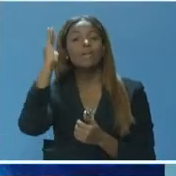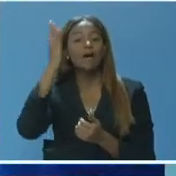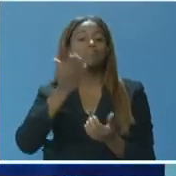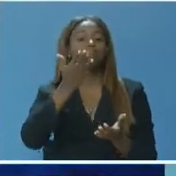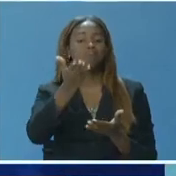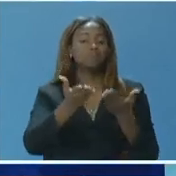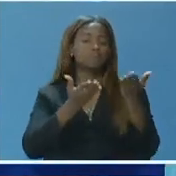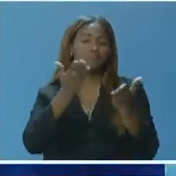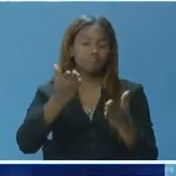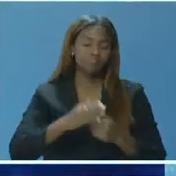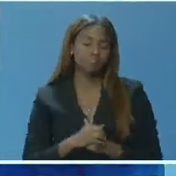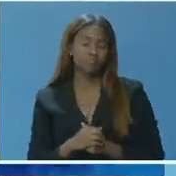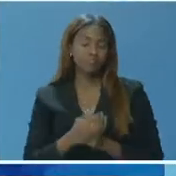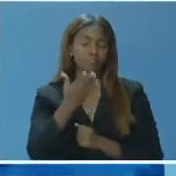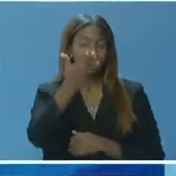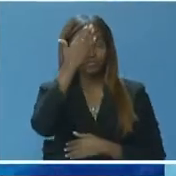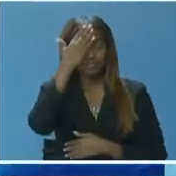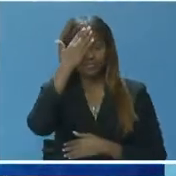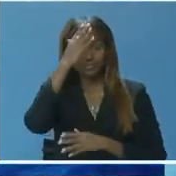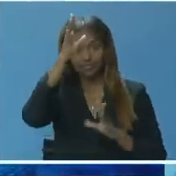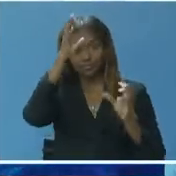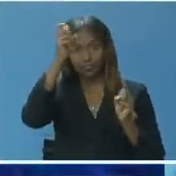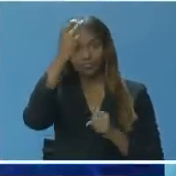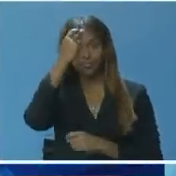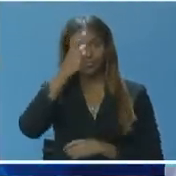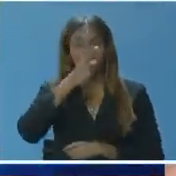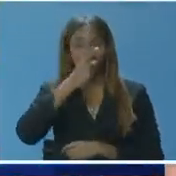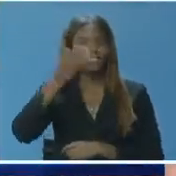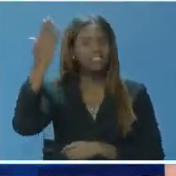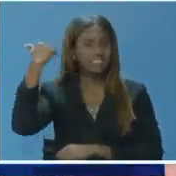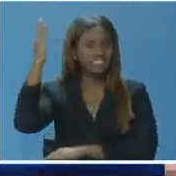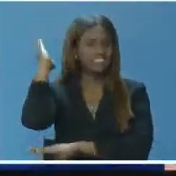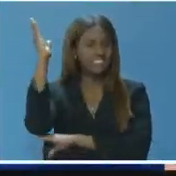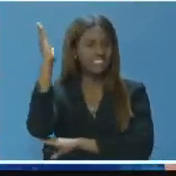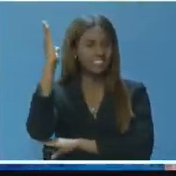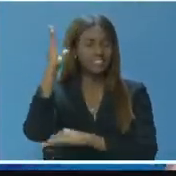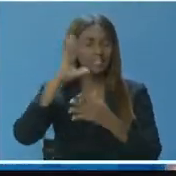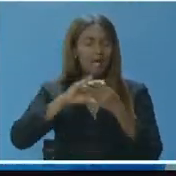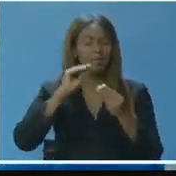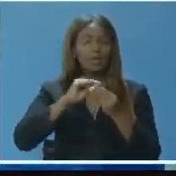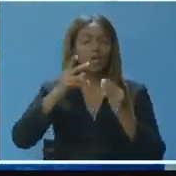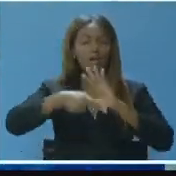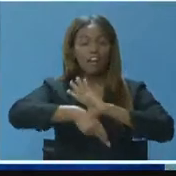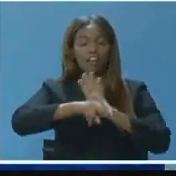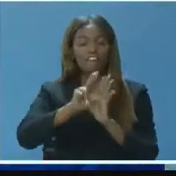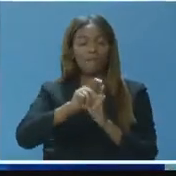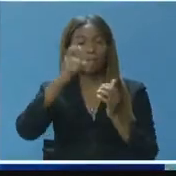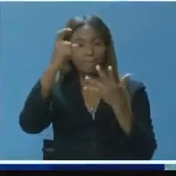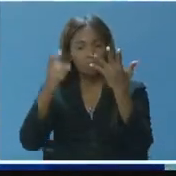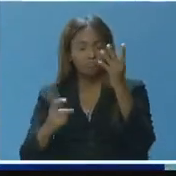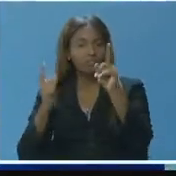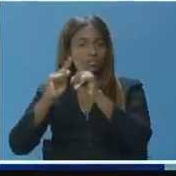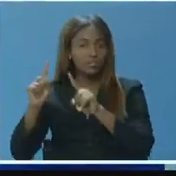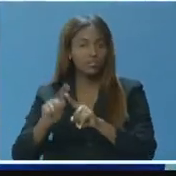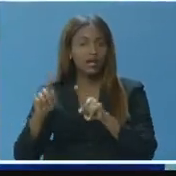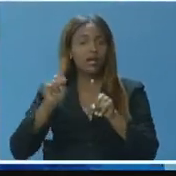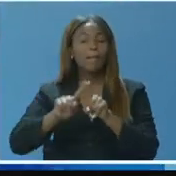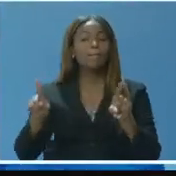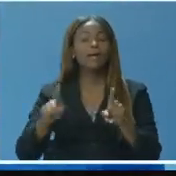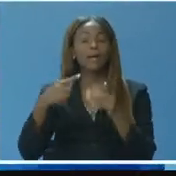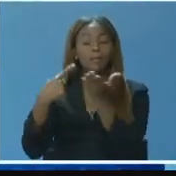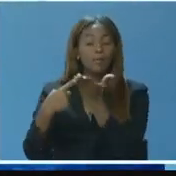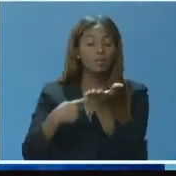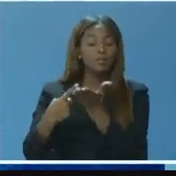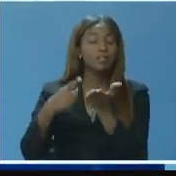Ustedes saben que el presidente de la República, en un discurso a la nación, habló de 12 reformas, pero en un proceso de diálogo hay que estar